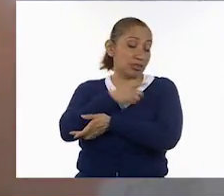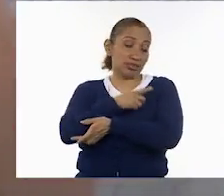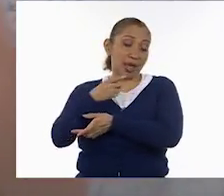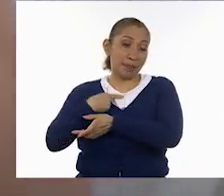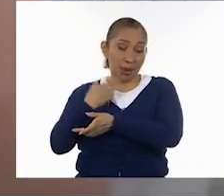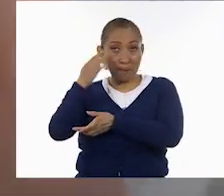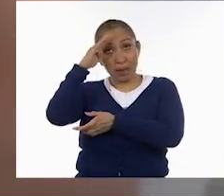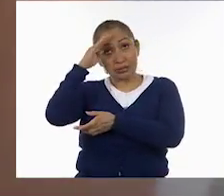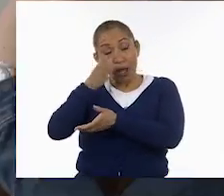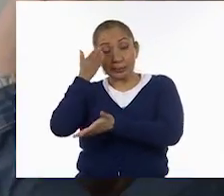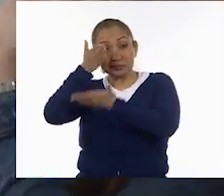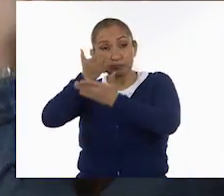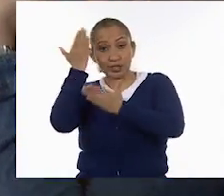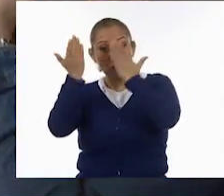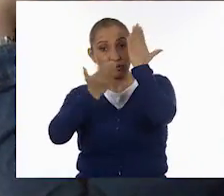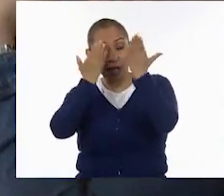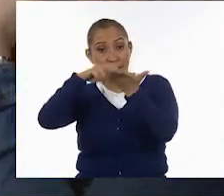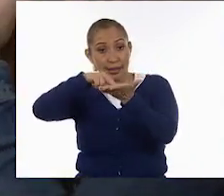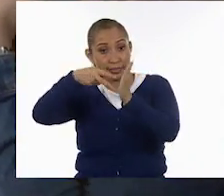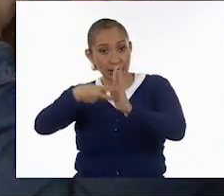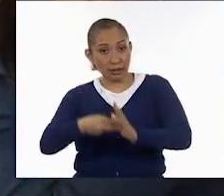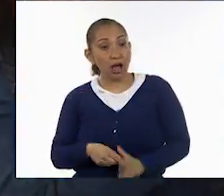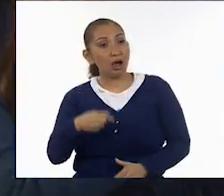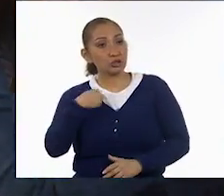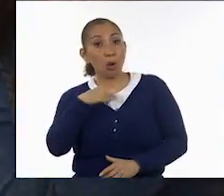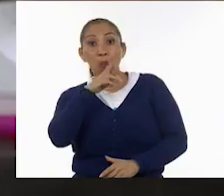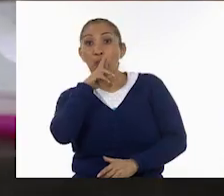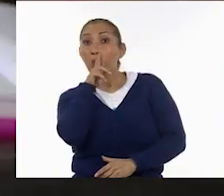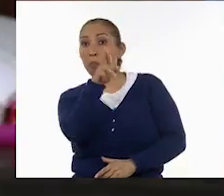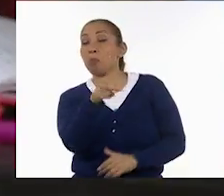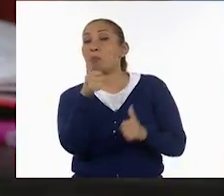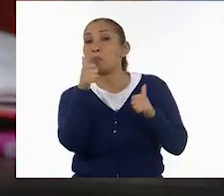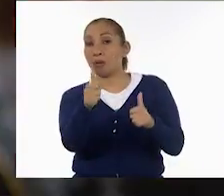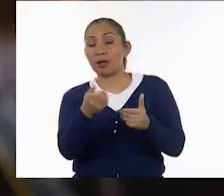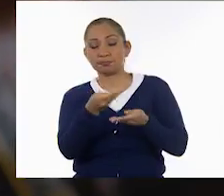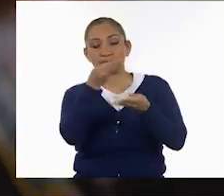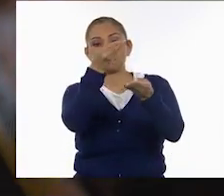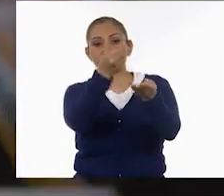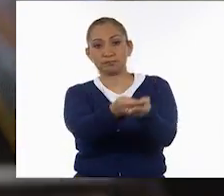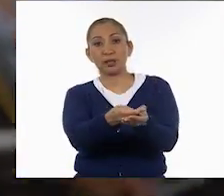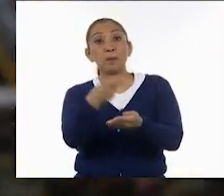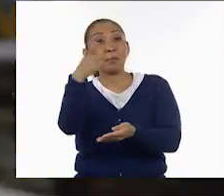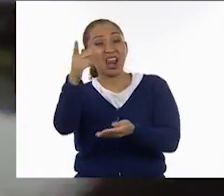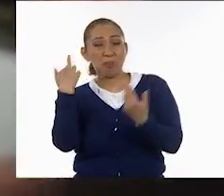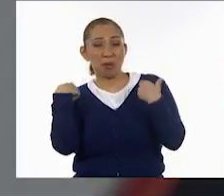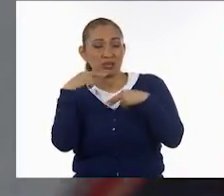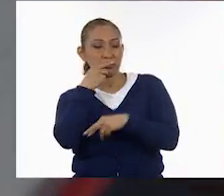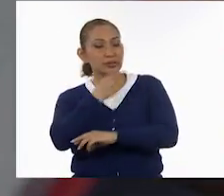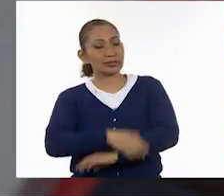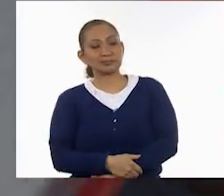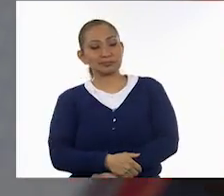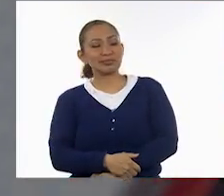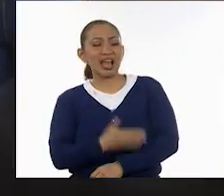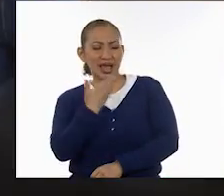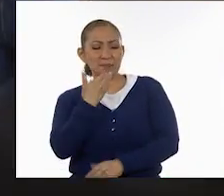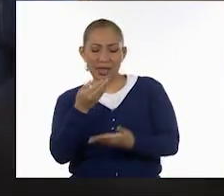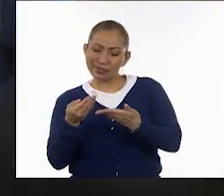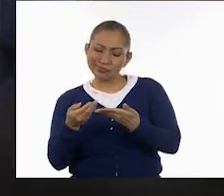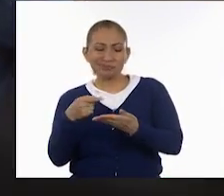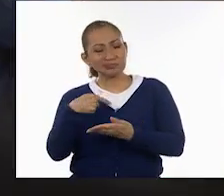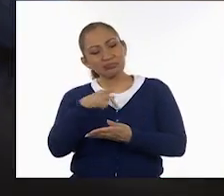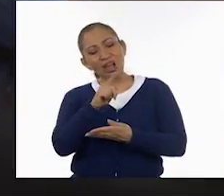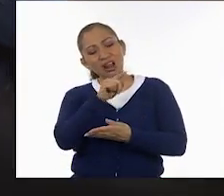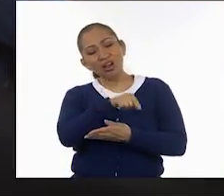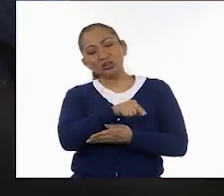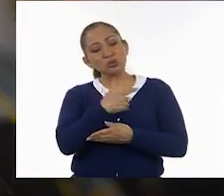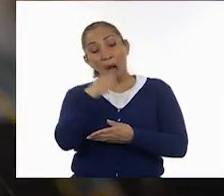debería considerar una carrera en ingeniería. Yo lo resolví, lo entregué, pero el maestro me dijo, está bien, pero